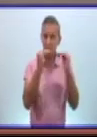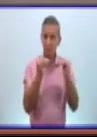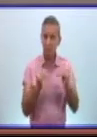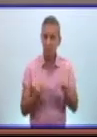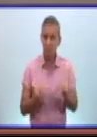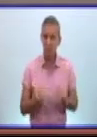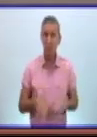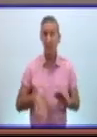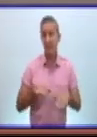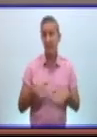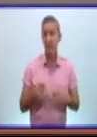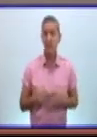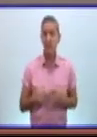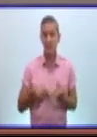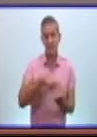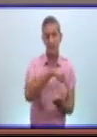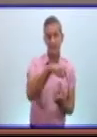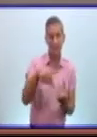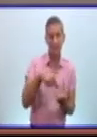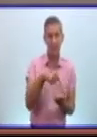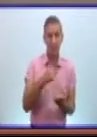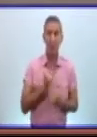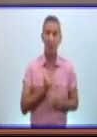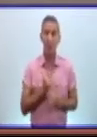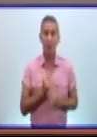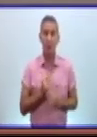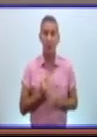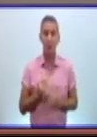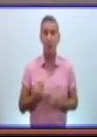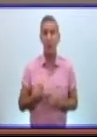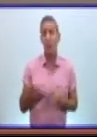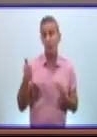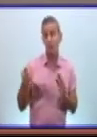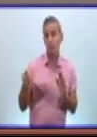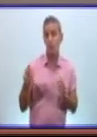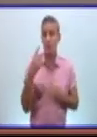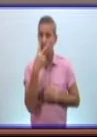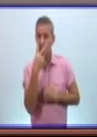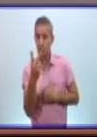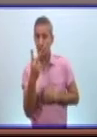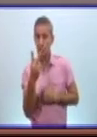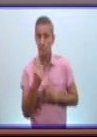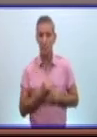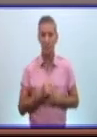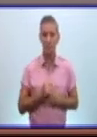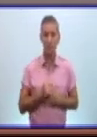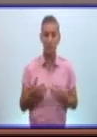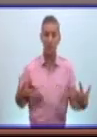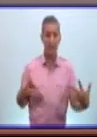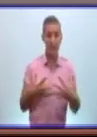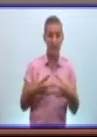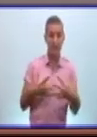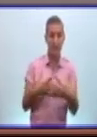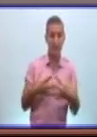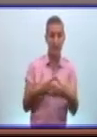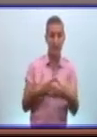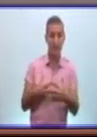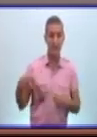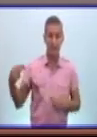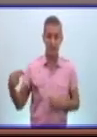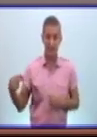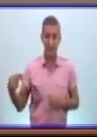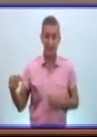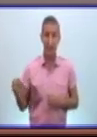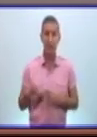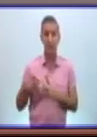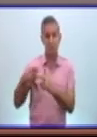externo o, lo que es lo mismo, su aspecto óptico. La mezcla de hierro y octazufre es una mezcla